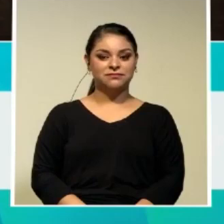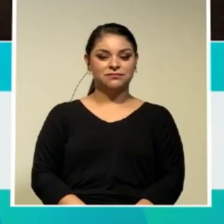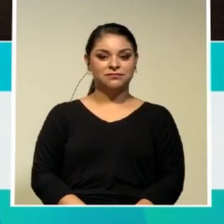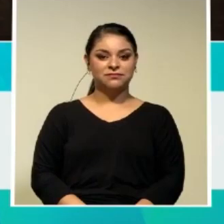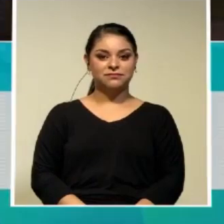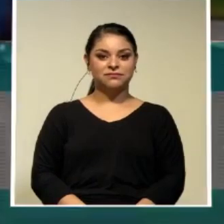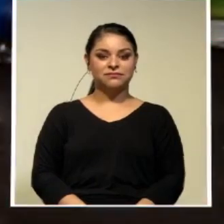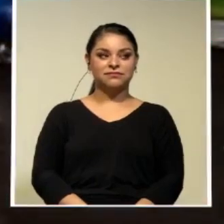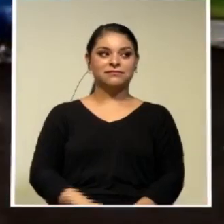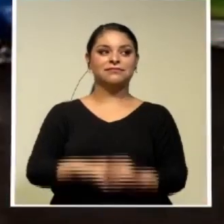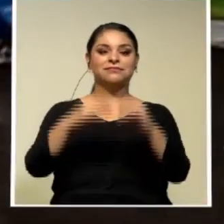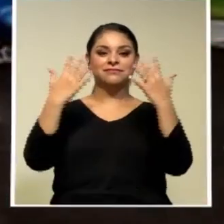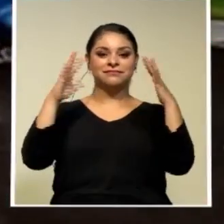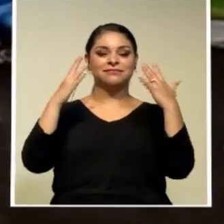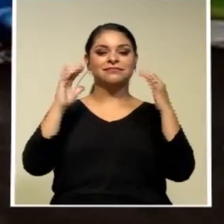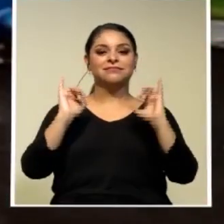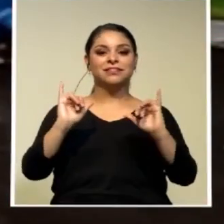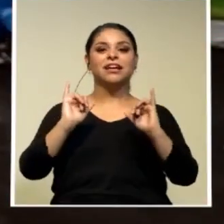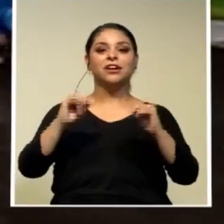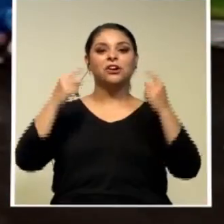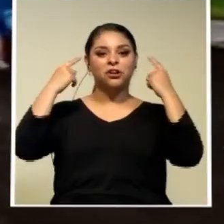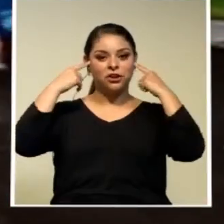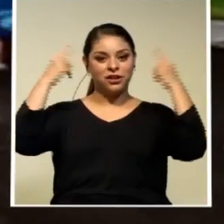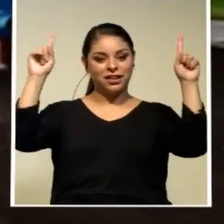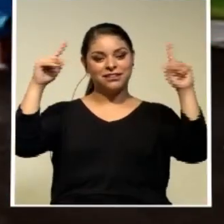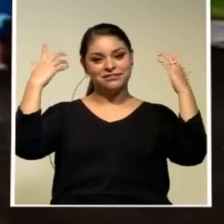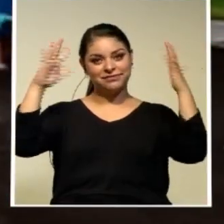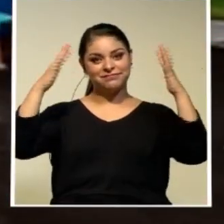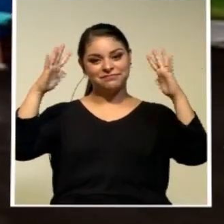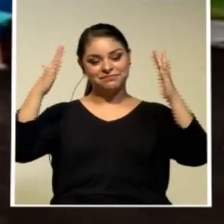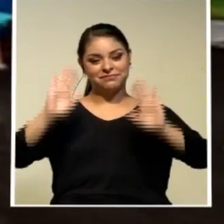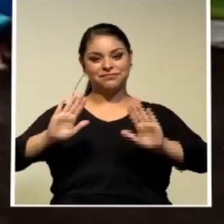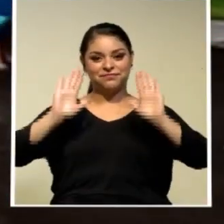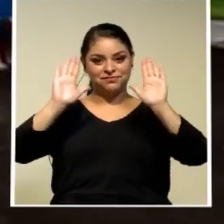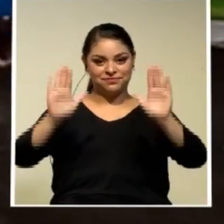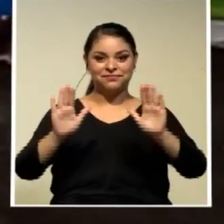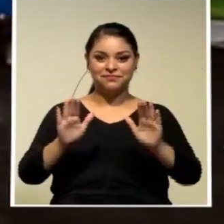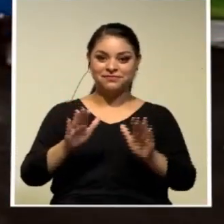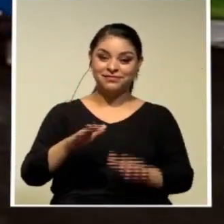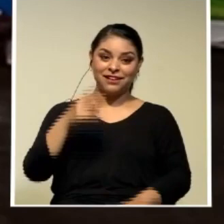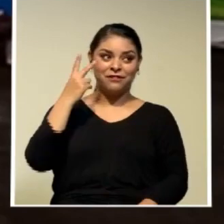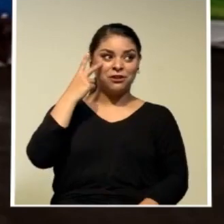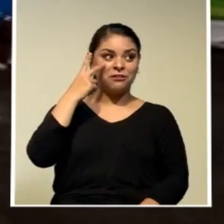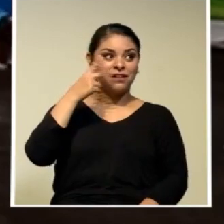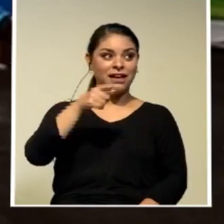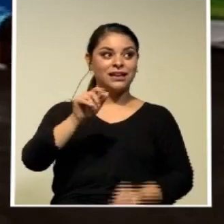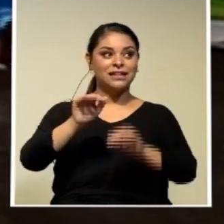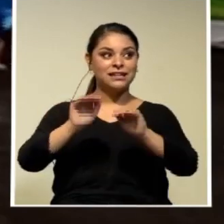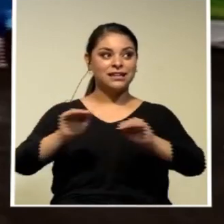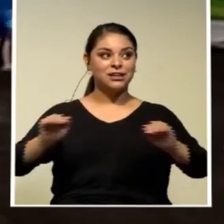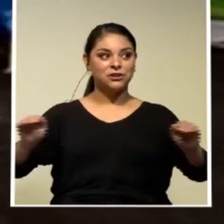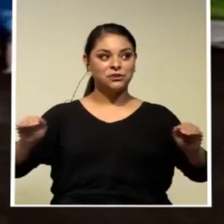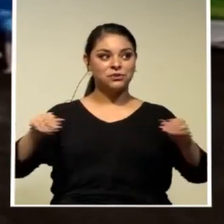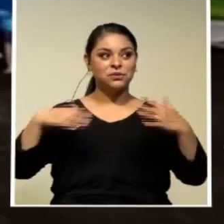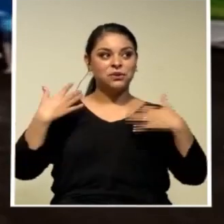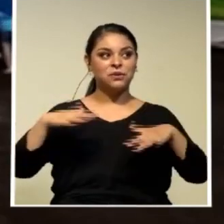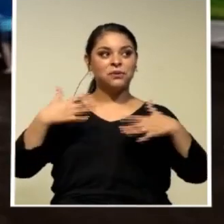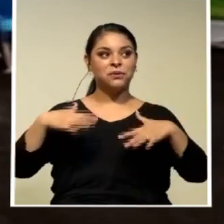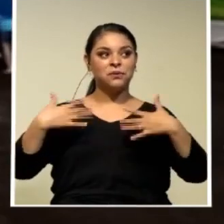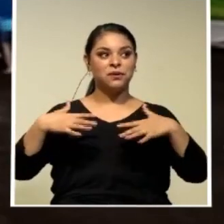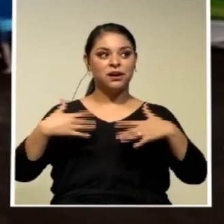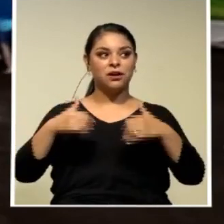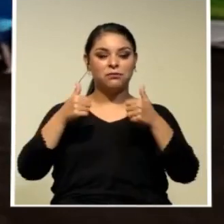¡Eso! ¡Para atrás! ¡Lo logré! ¡Muy bien! ¡Excelente! Pero vean los niños y la... ¡Buen